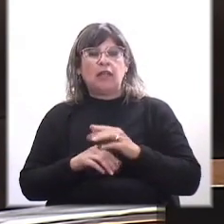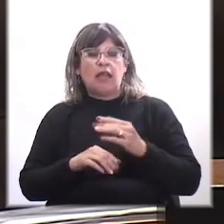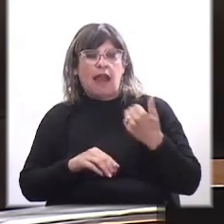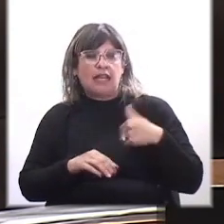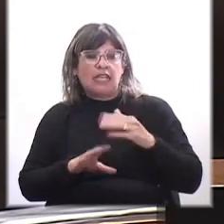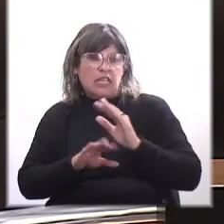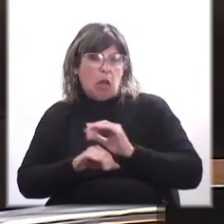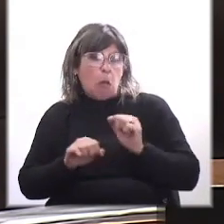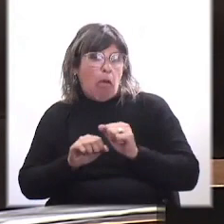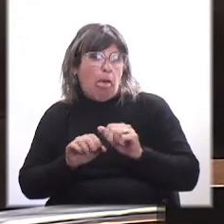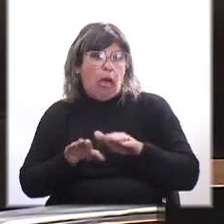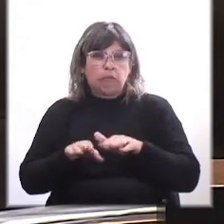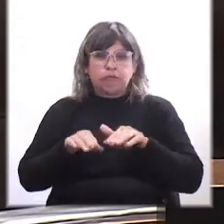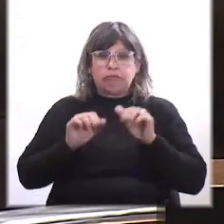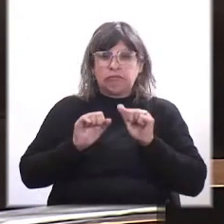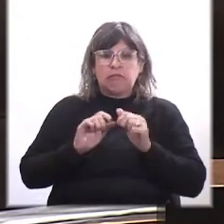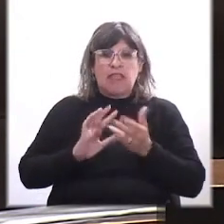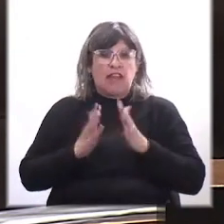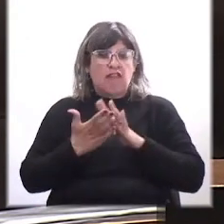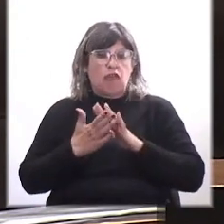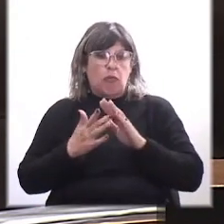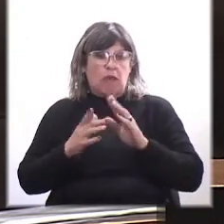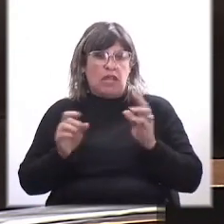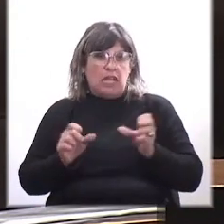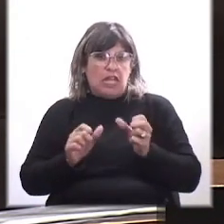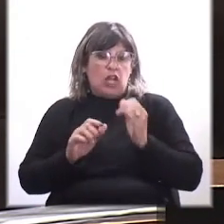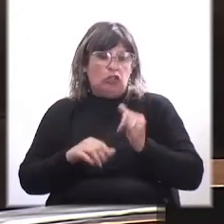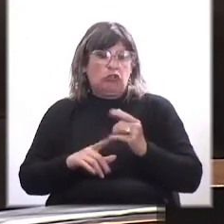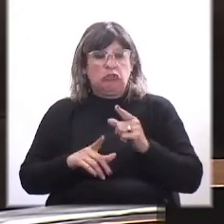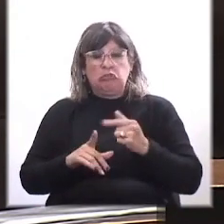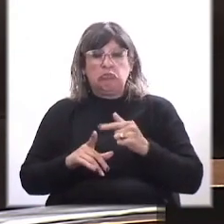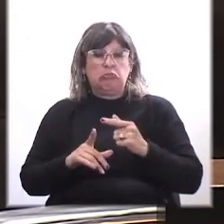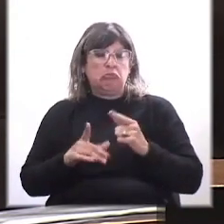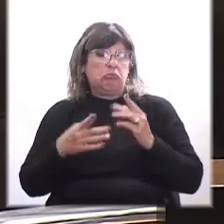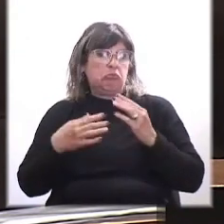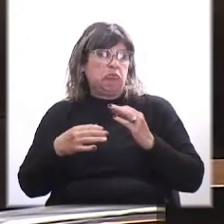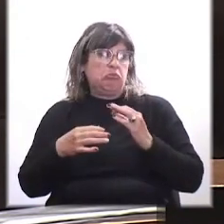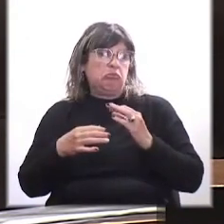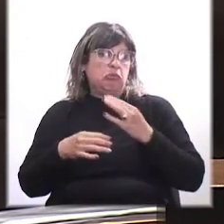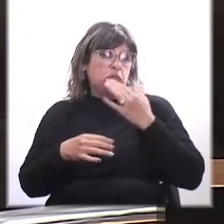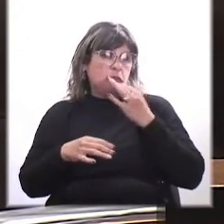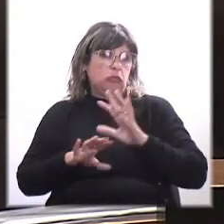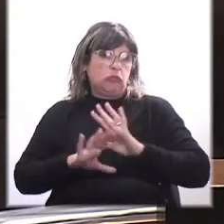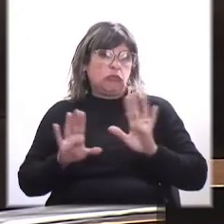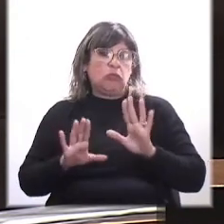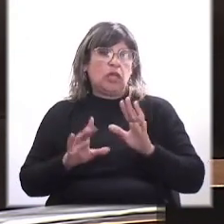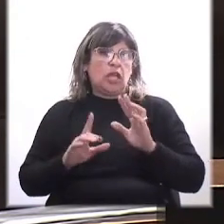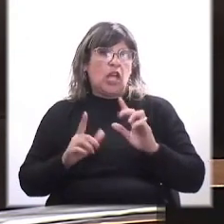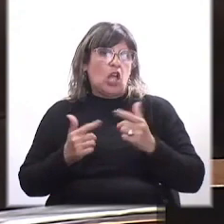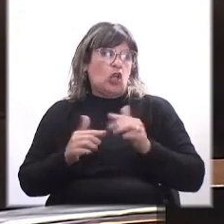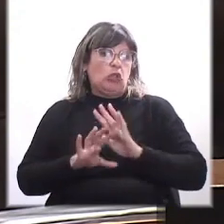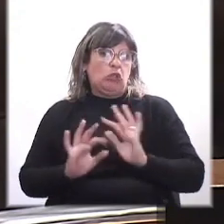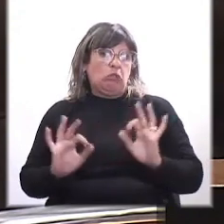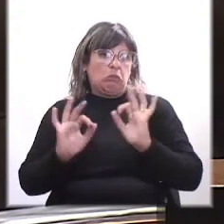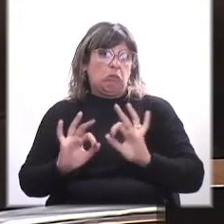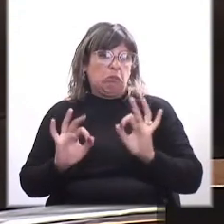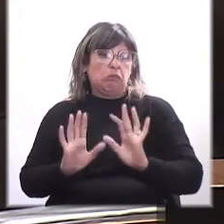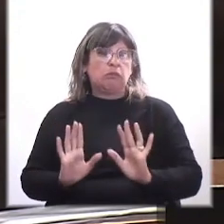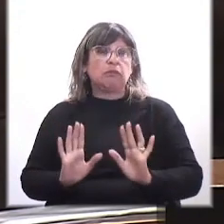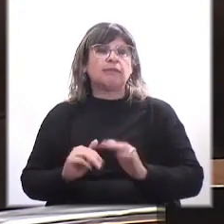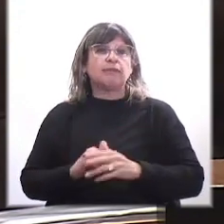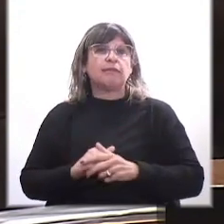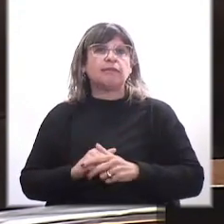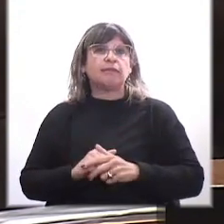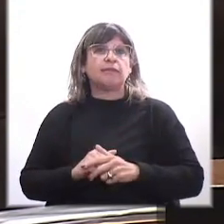pueda retirar de la forma que lo hizo, tan campante, sin tener ningún tipo de consecuencia.